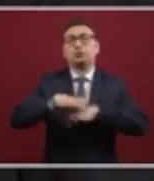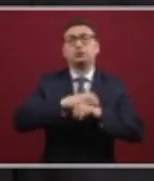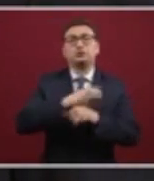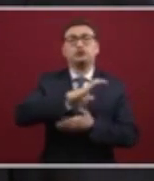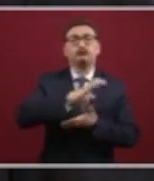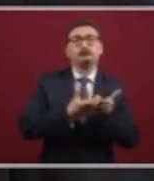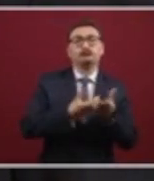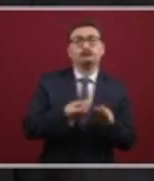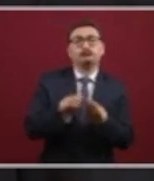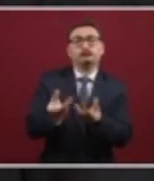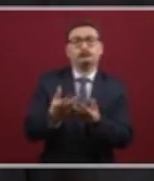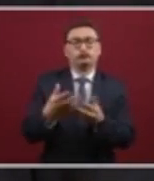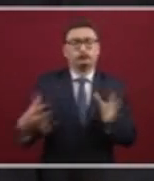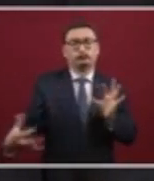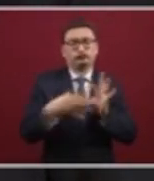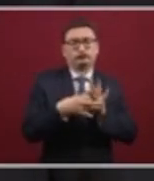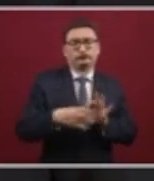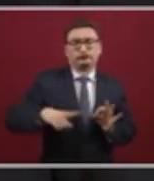vinculados al gobierno.